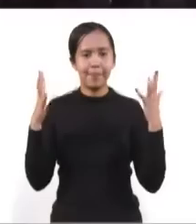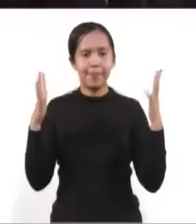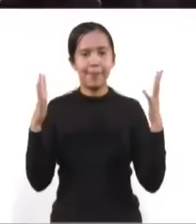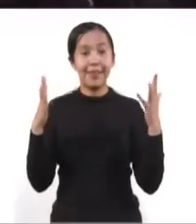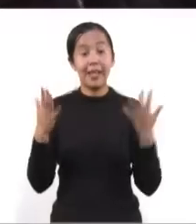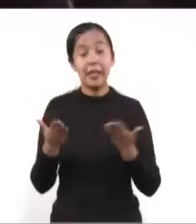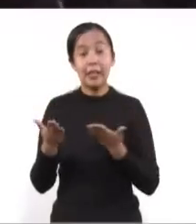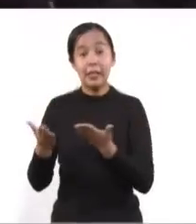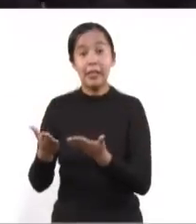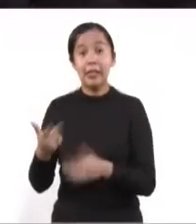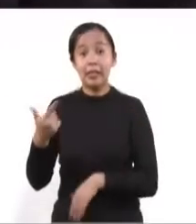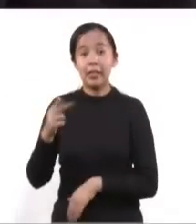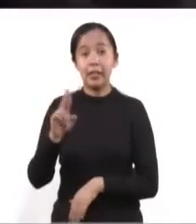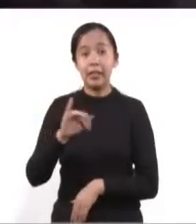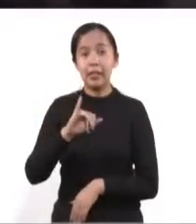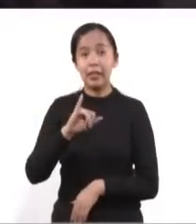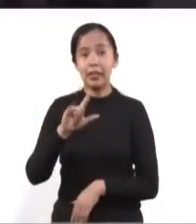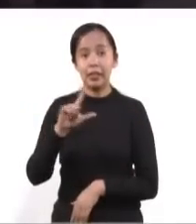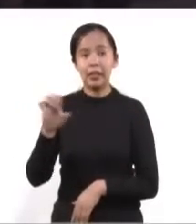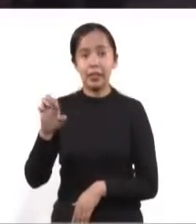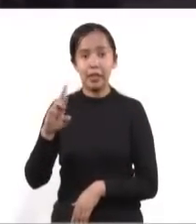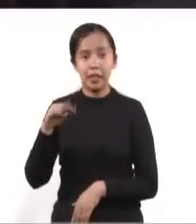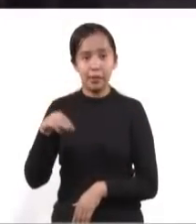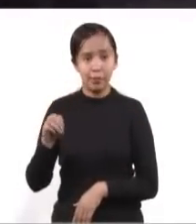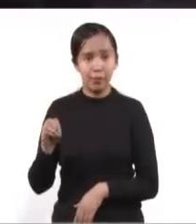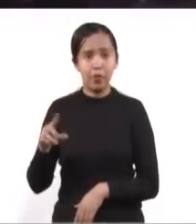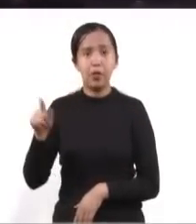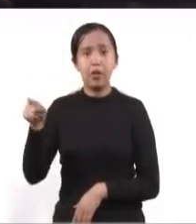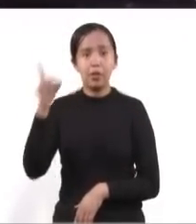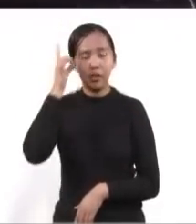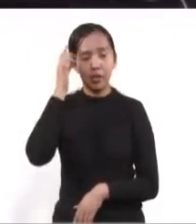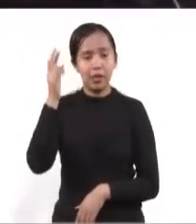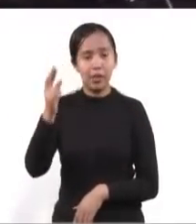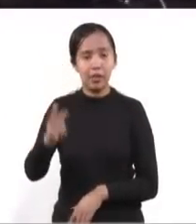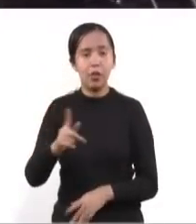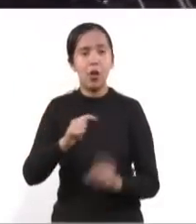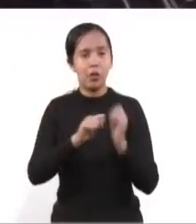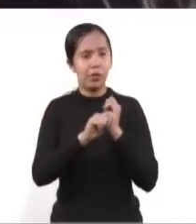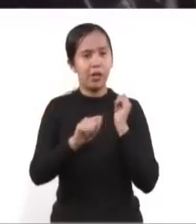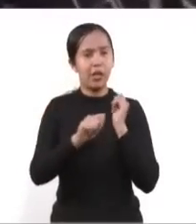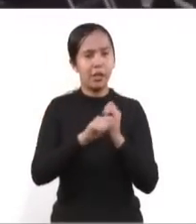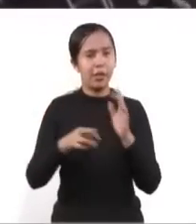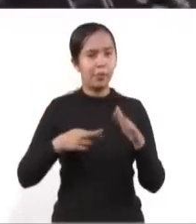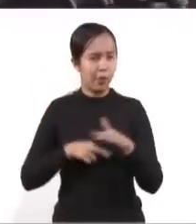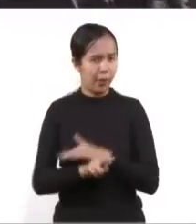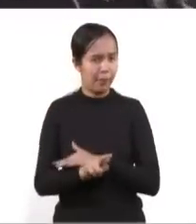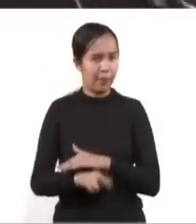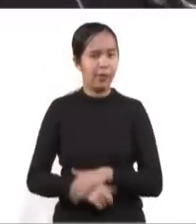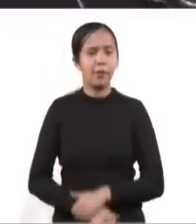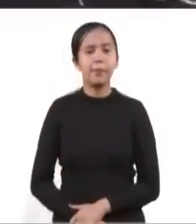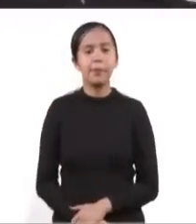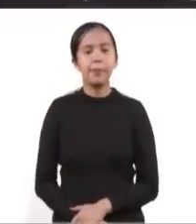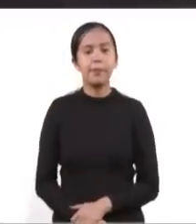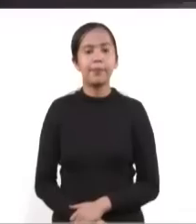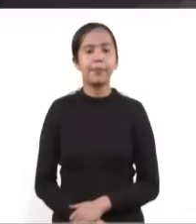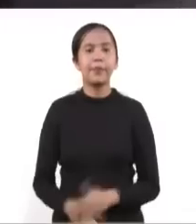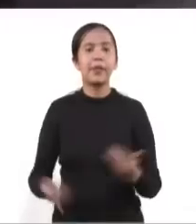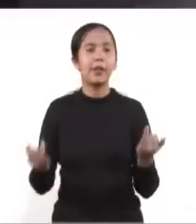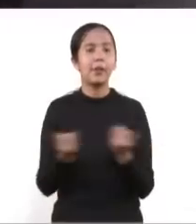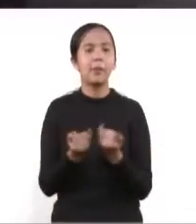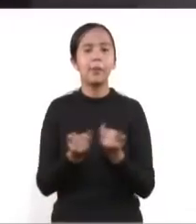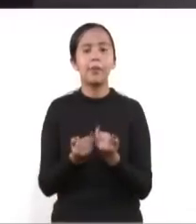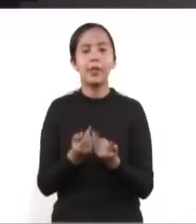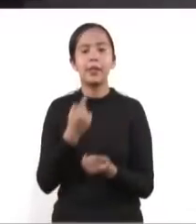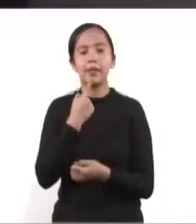Las palabras del ingeniero Guillermo Calderón Aguilera, director general del Sistema de Transporte Colectivo Metro. También queremos reiterar